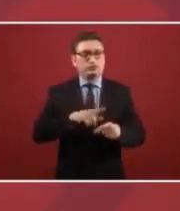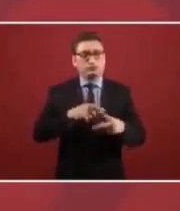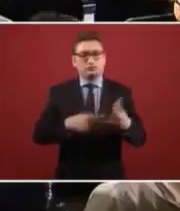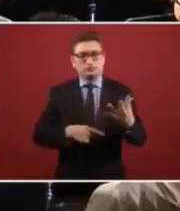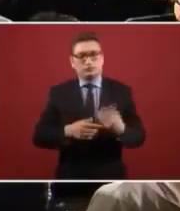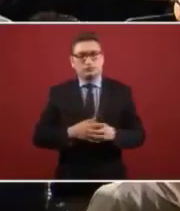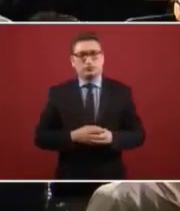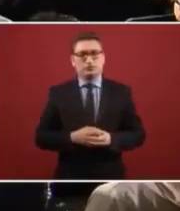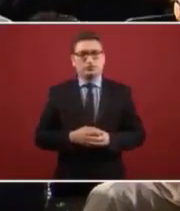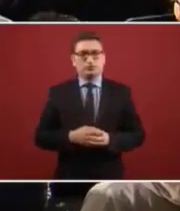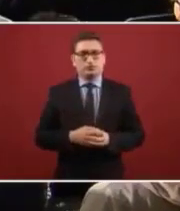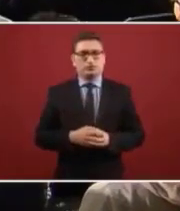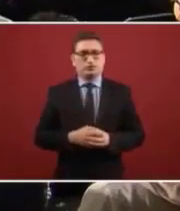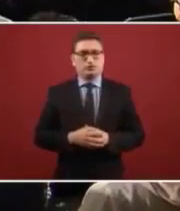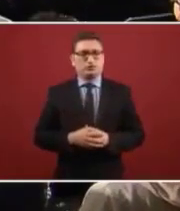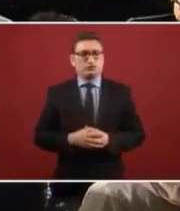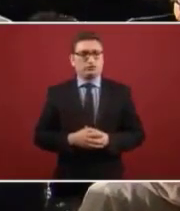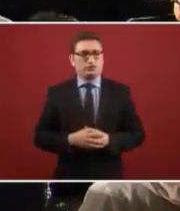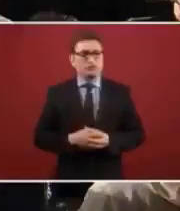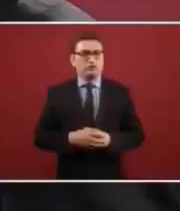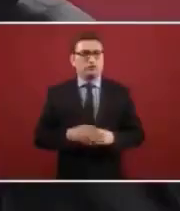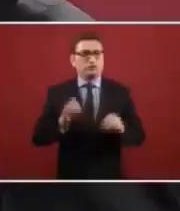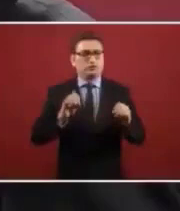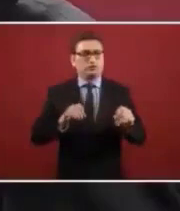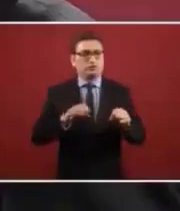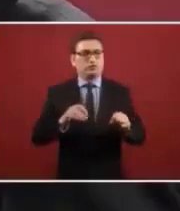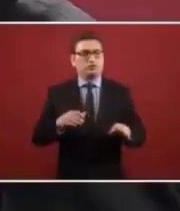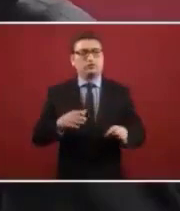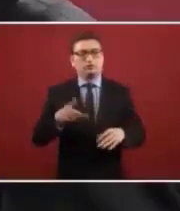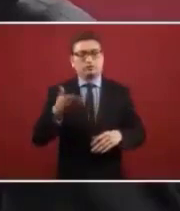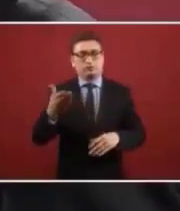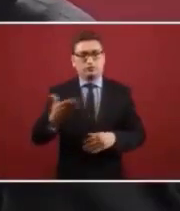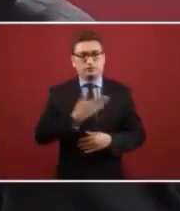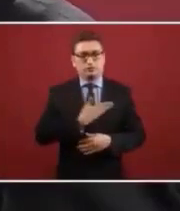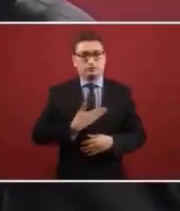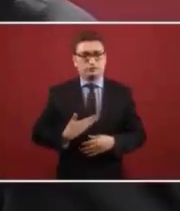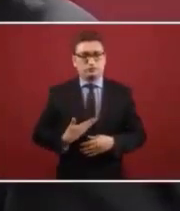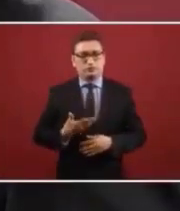acceso a enlaces oficina la presencia de república